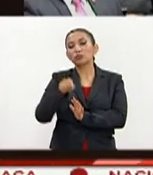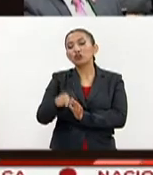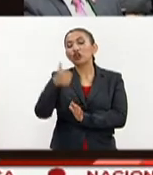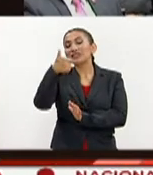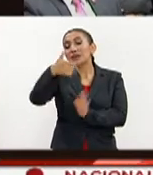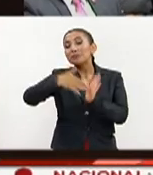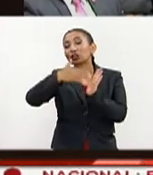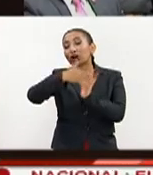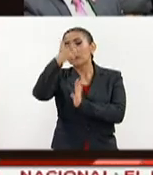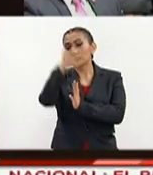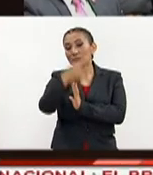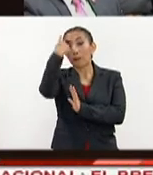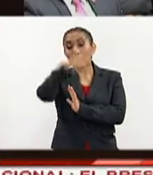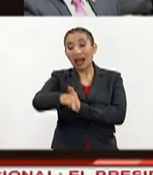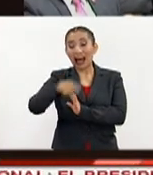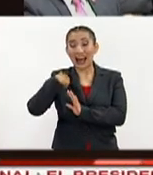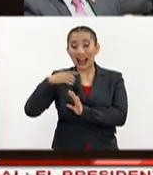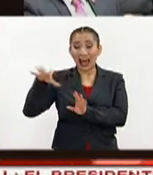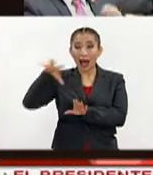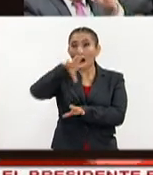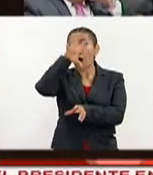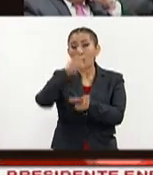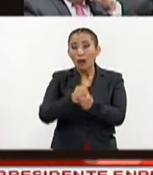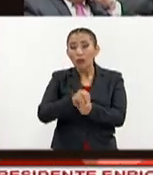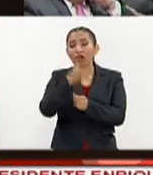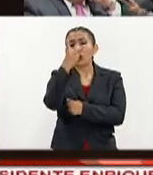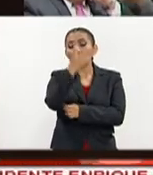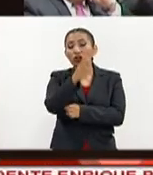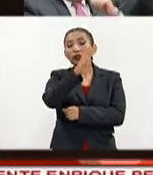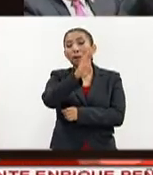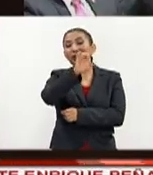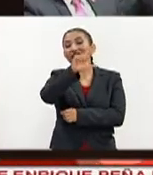22.800.6 millones de pesos para alcanzar un monto de